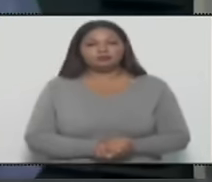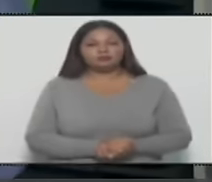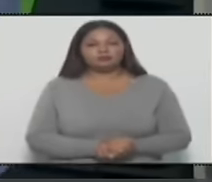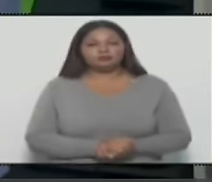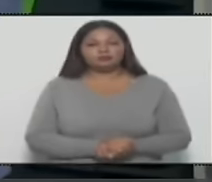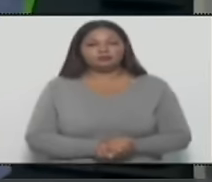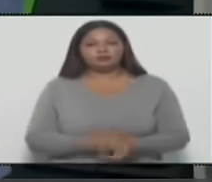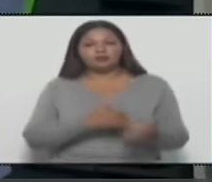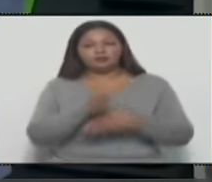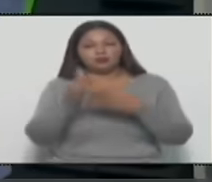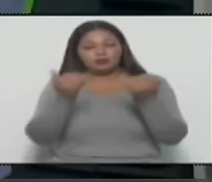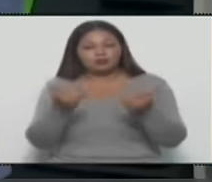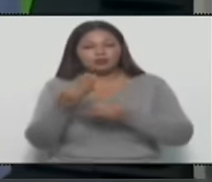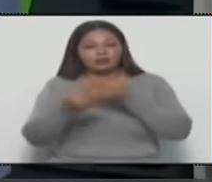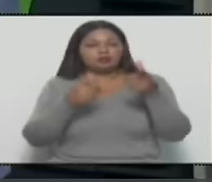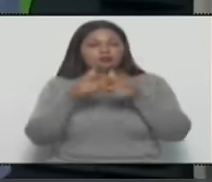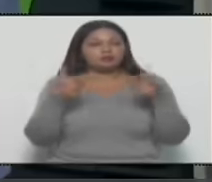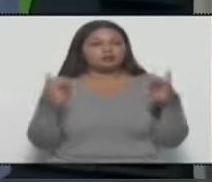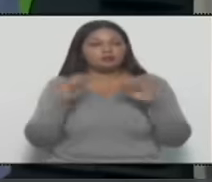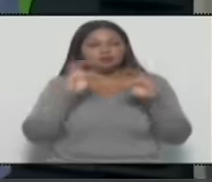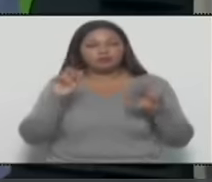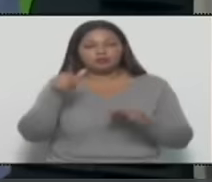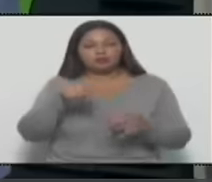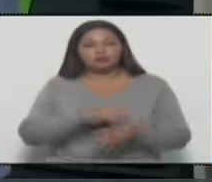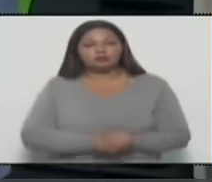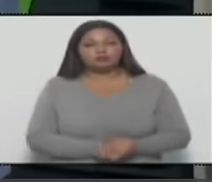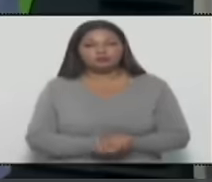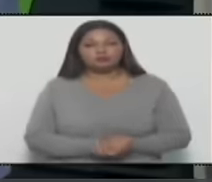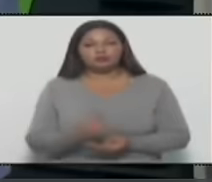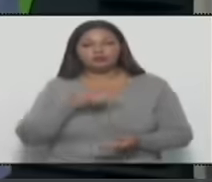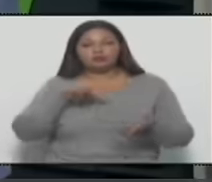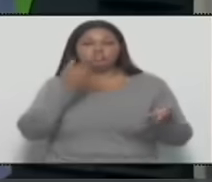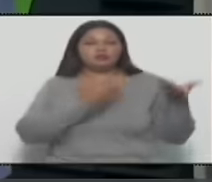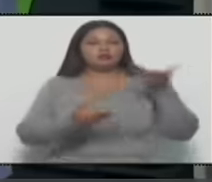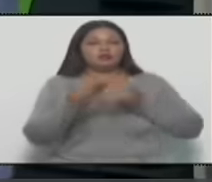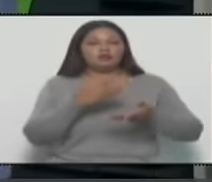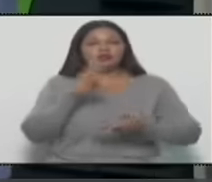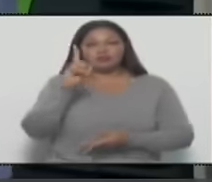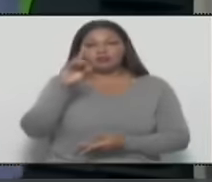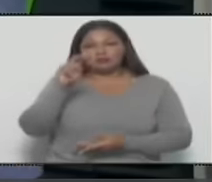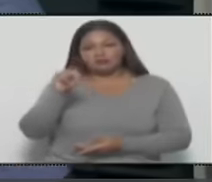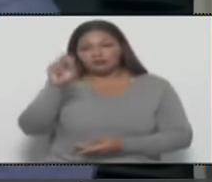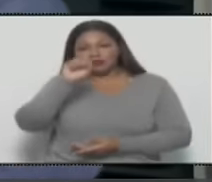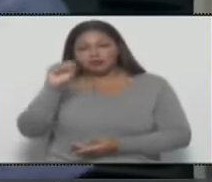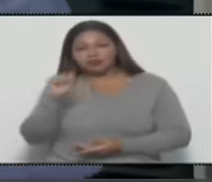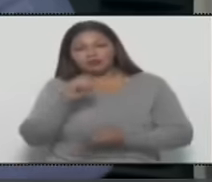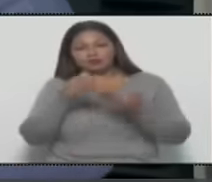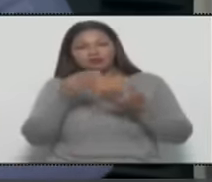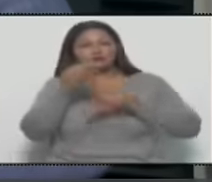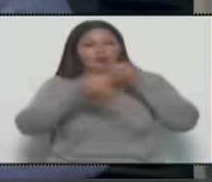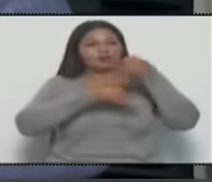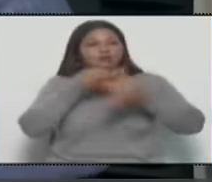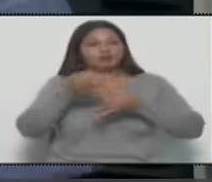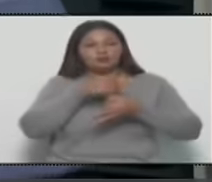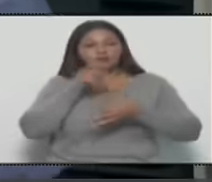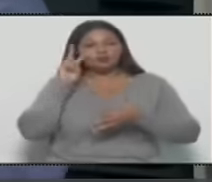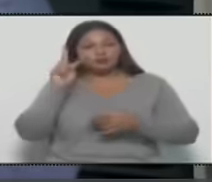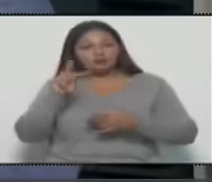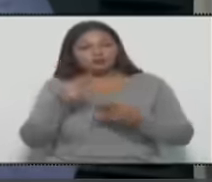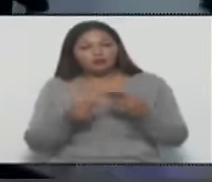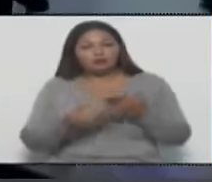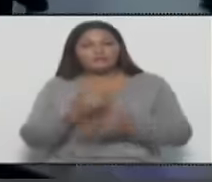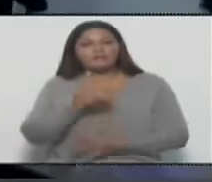inclusive hacer una ampliación de denegación de servicio hacia los DNS. Este es más o menos una explicación lo más